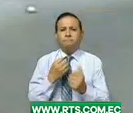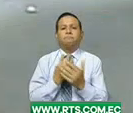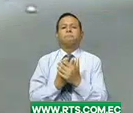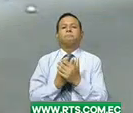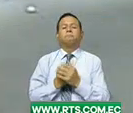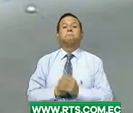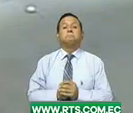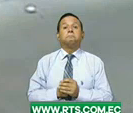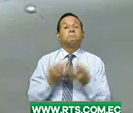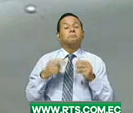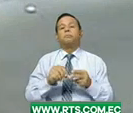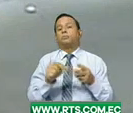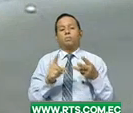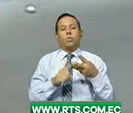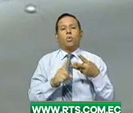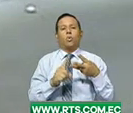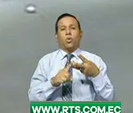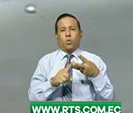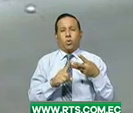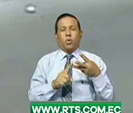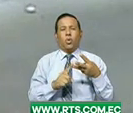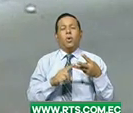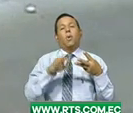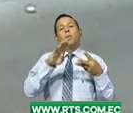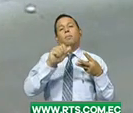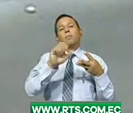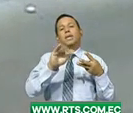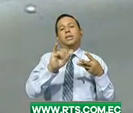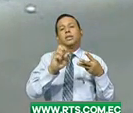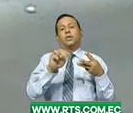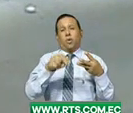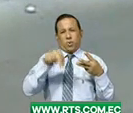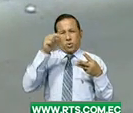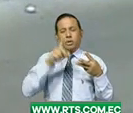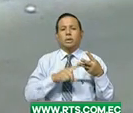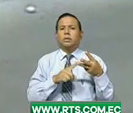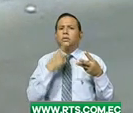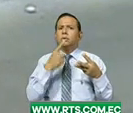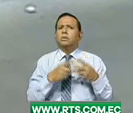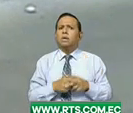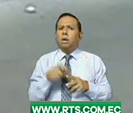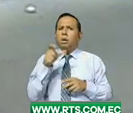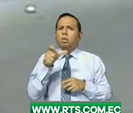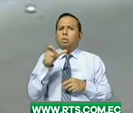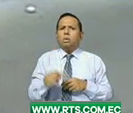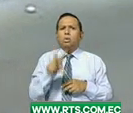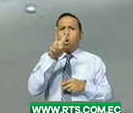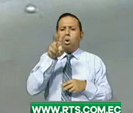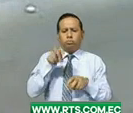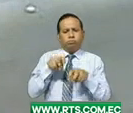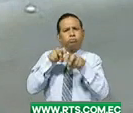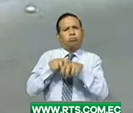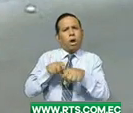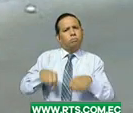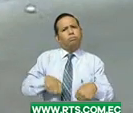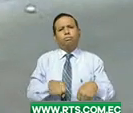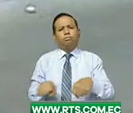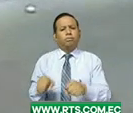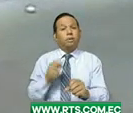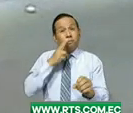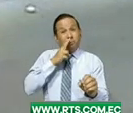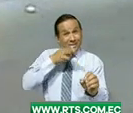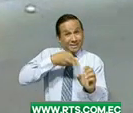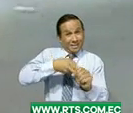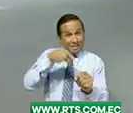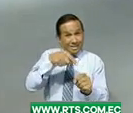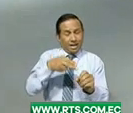En Bastión Popular también hubo movimiento delictivo, pues dos sujetos en moto llegan hasta la gasolinera que vemos en pantalla